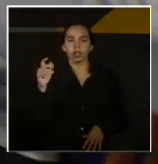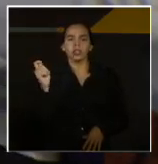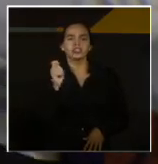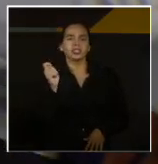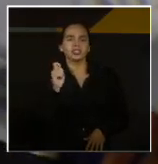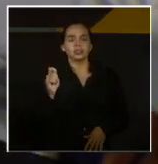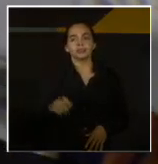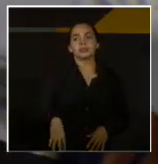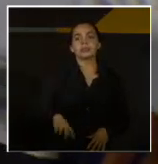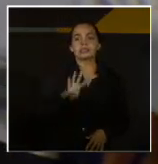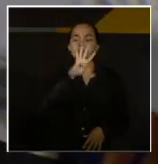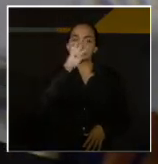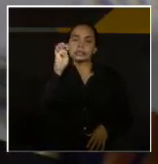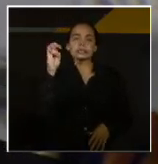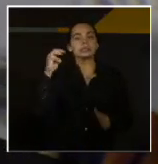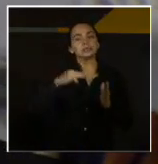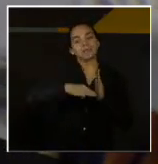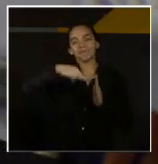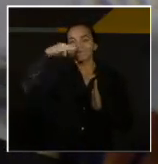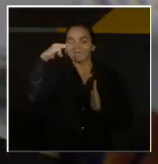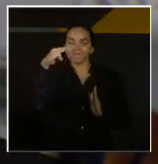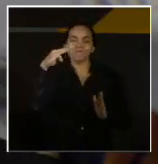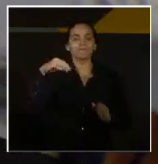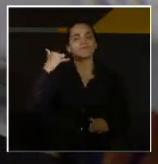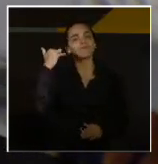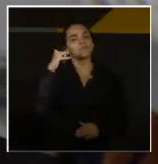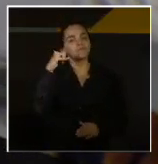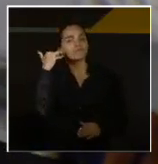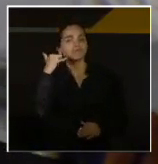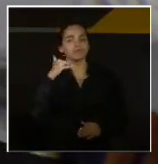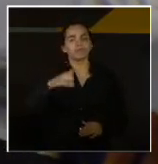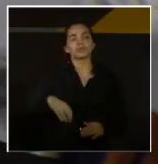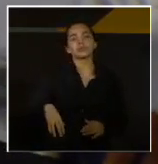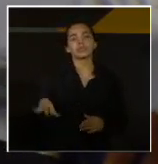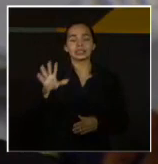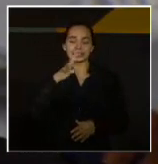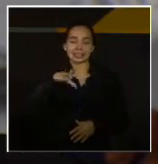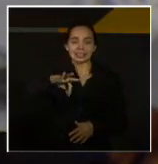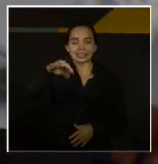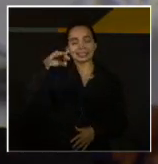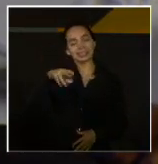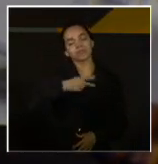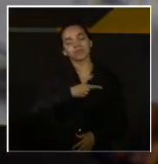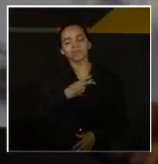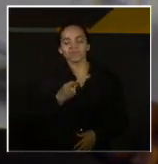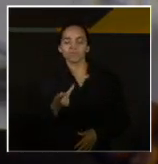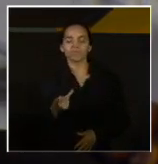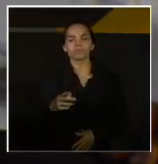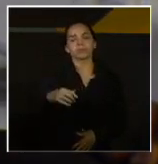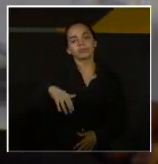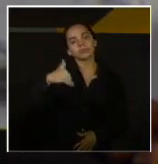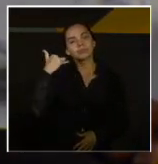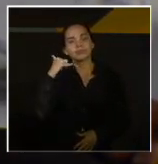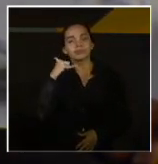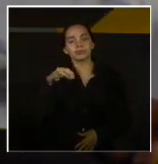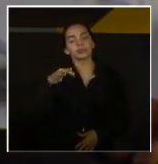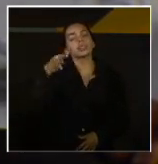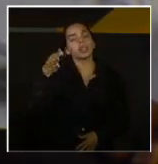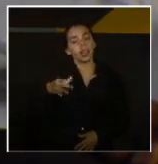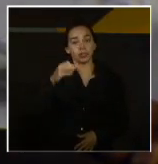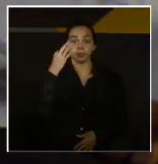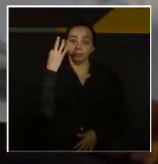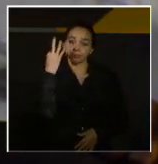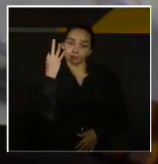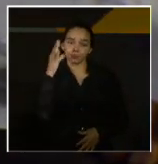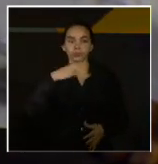de 900,000 yucatecos de los 106 municipios se encuentran en esta situación. En Yucatán contamos con un tercer